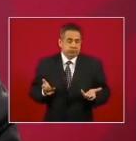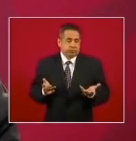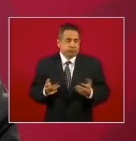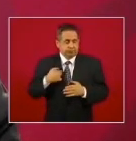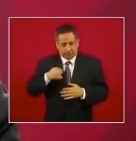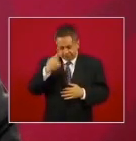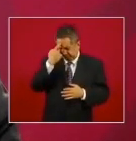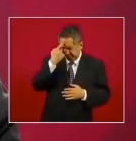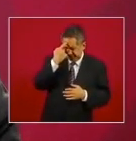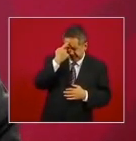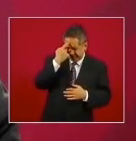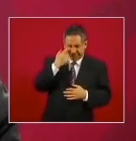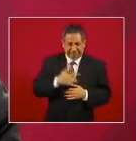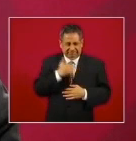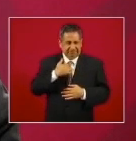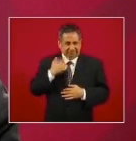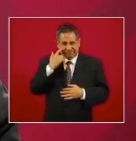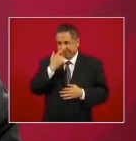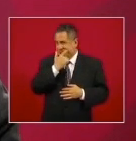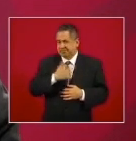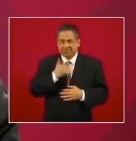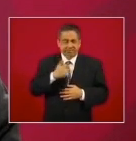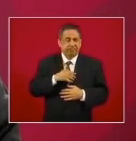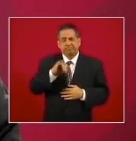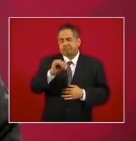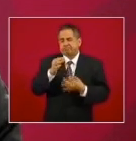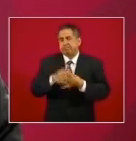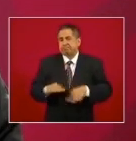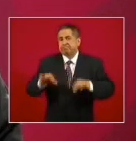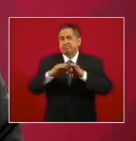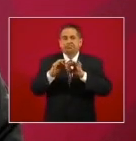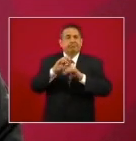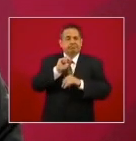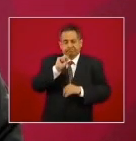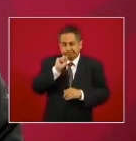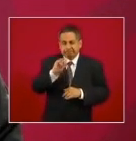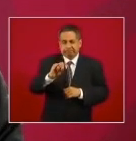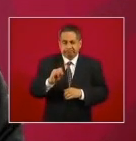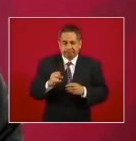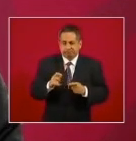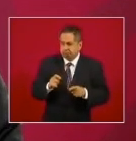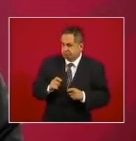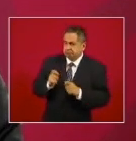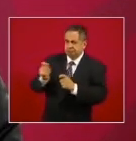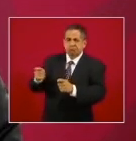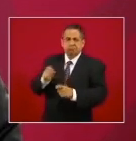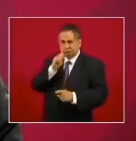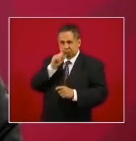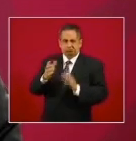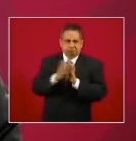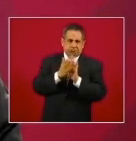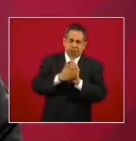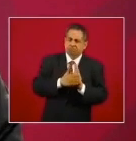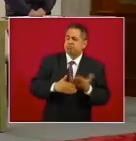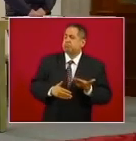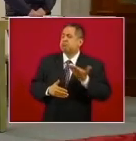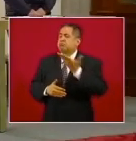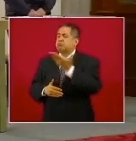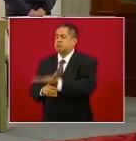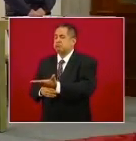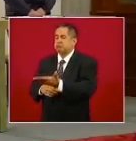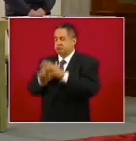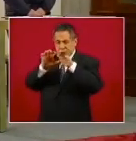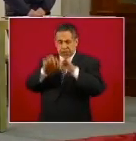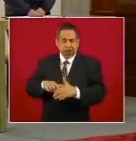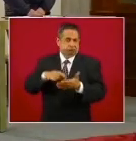considere es importante presentar también este